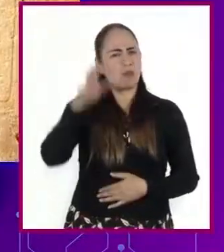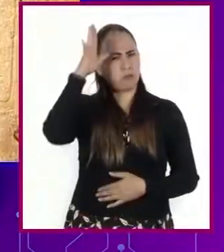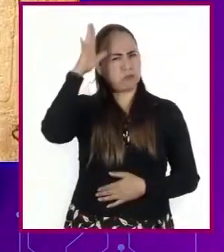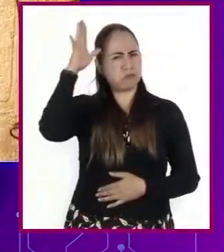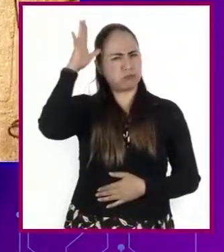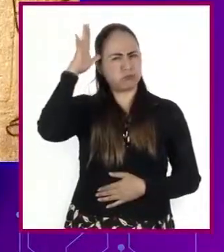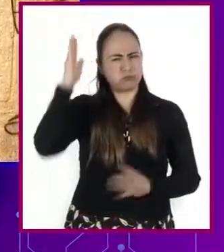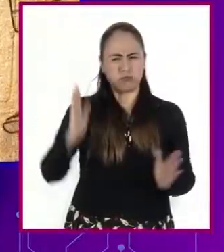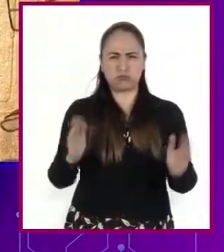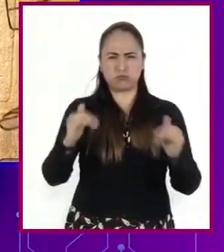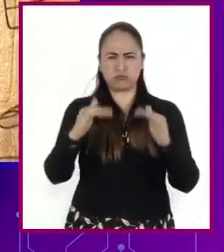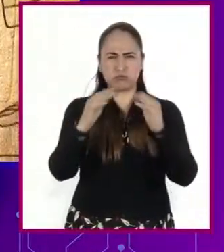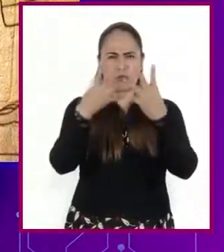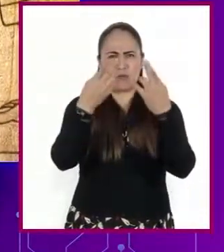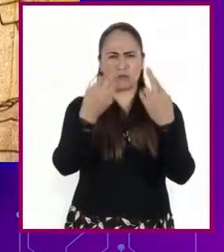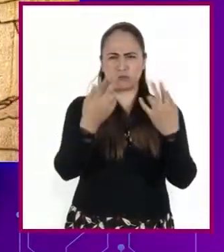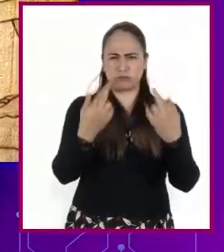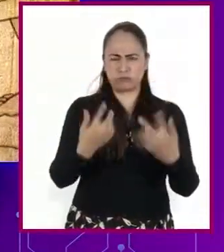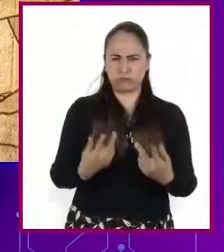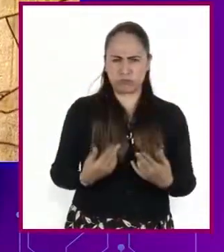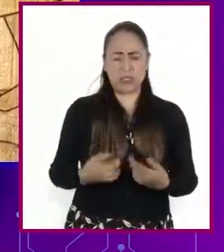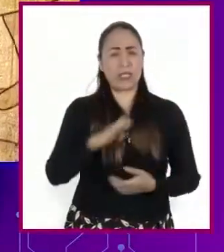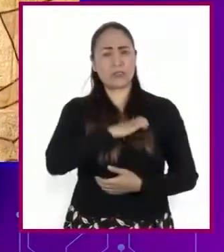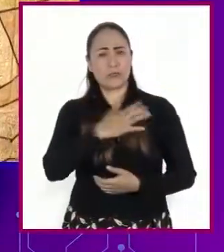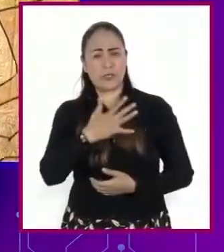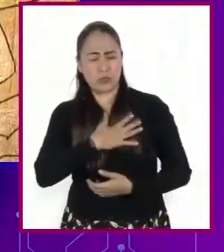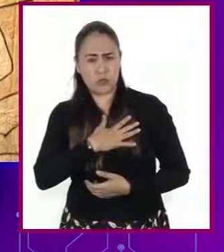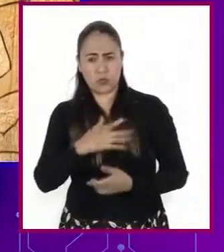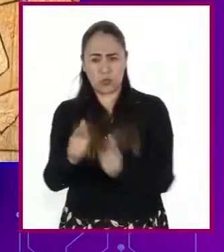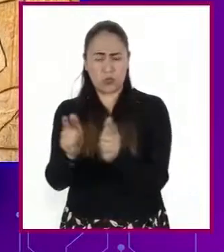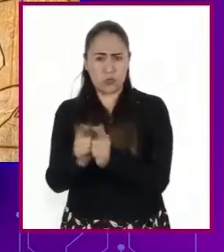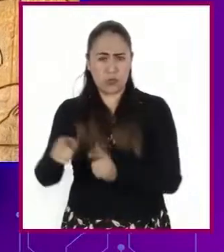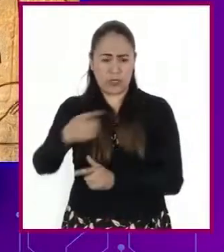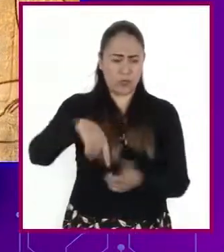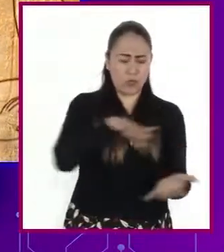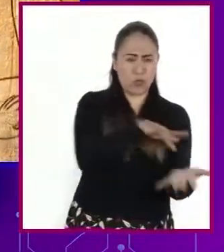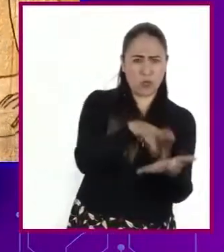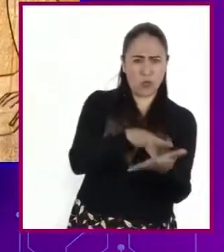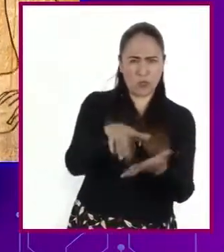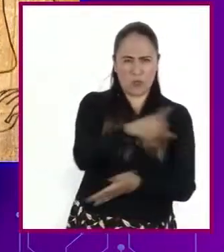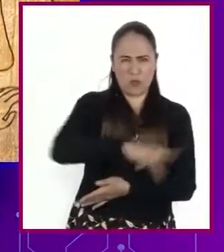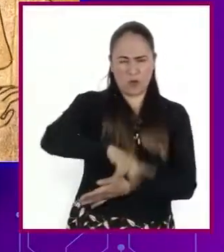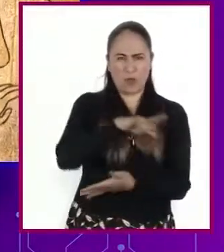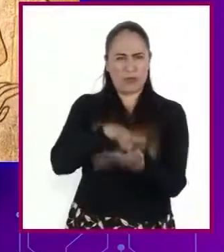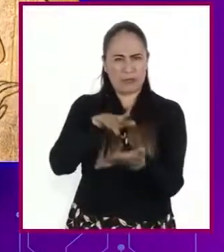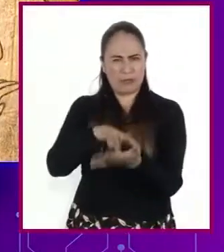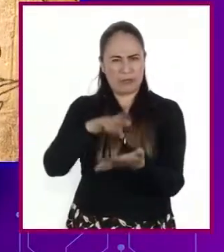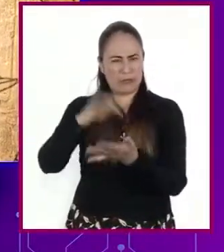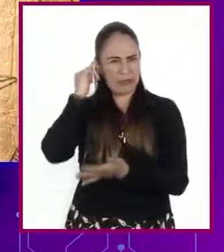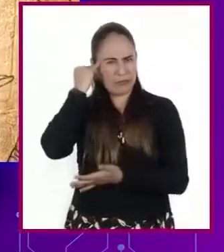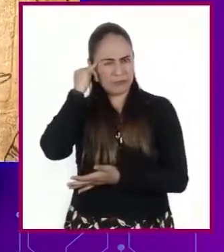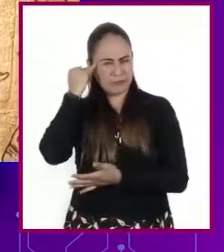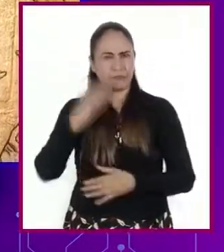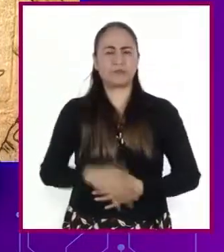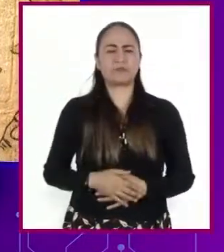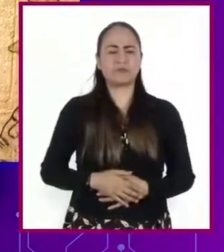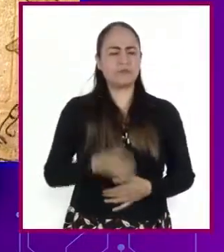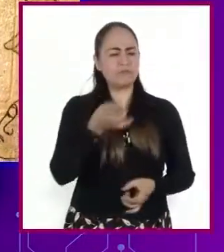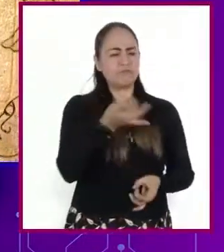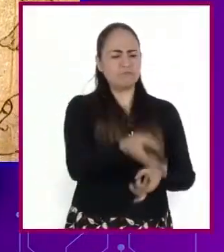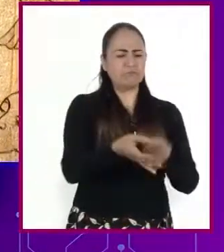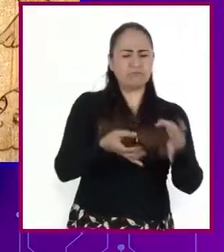1535. Y etapa 4. Conformación del virreinato en 1535. Les